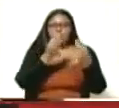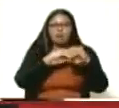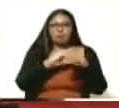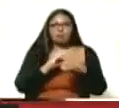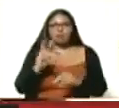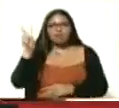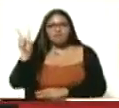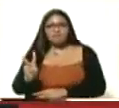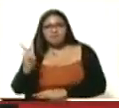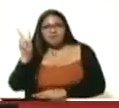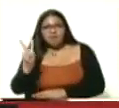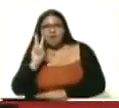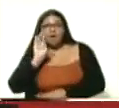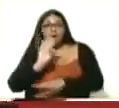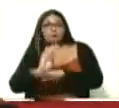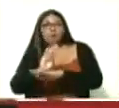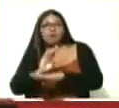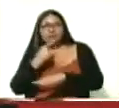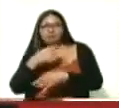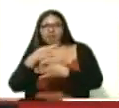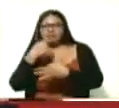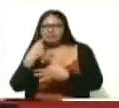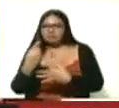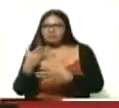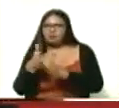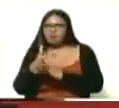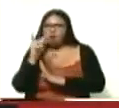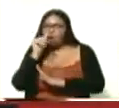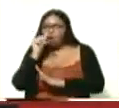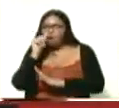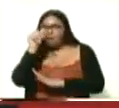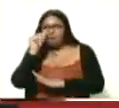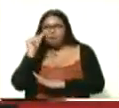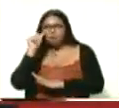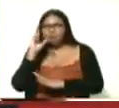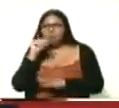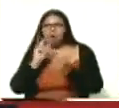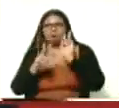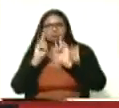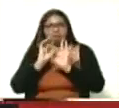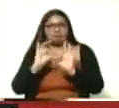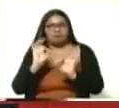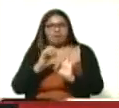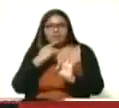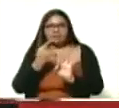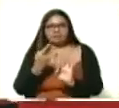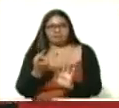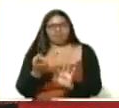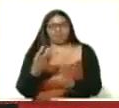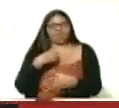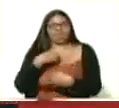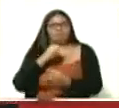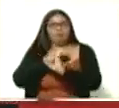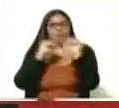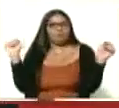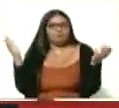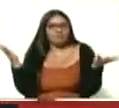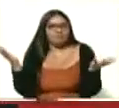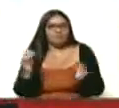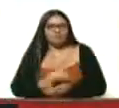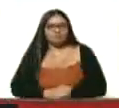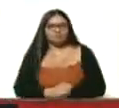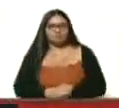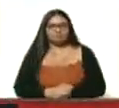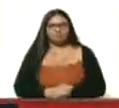diplomáticos tienen inmunidad diplomática, ellos intentarán decir que Alex Saab es un diplomático sin inmunidad. cosa que, cosa que es